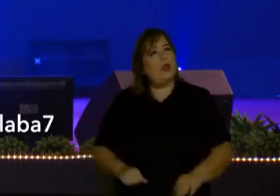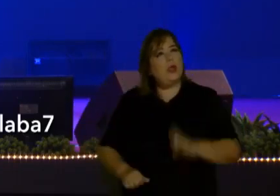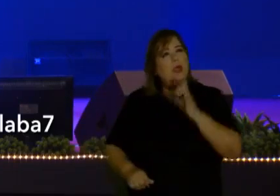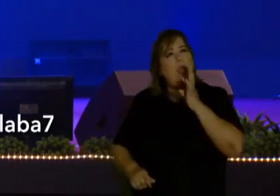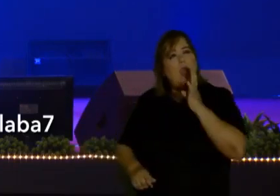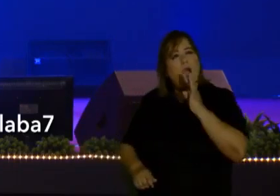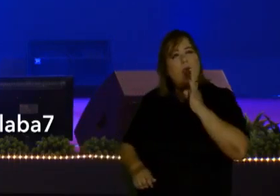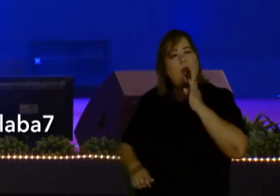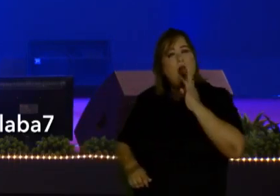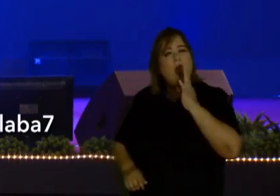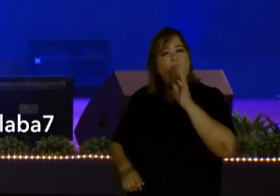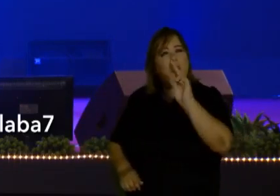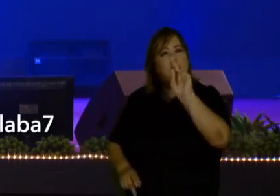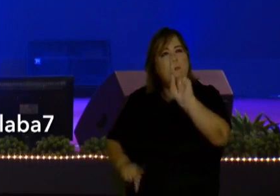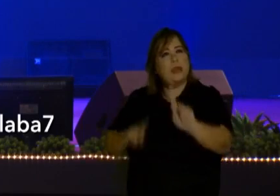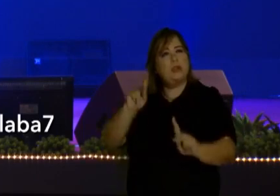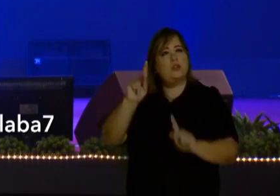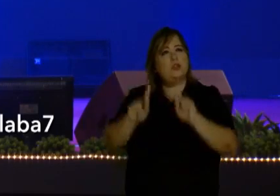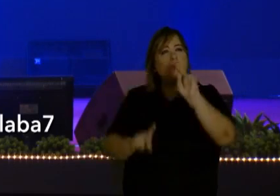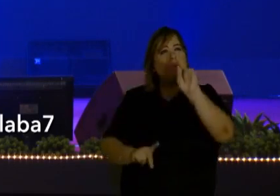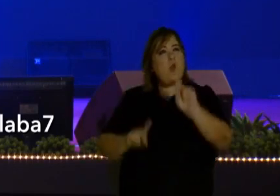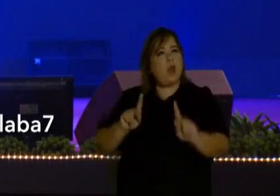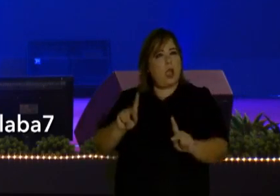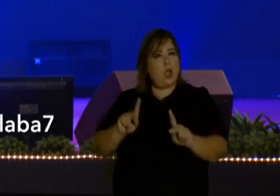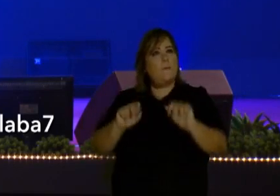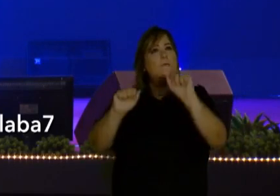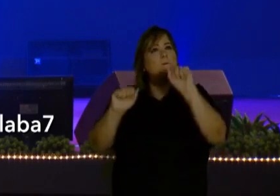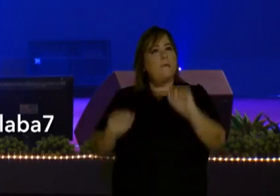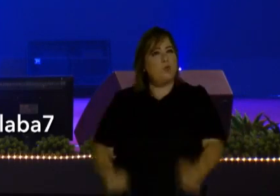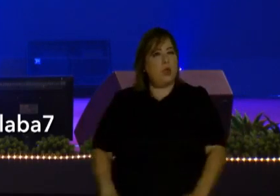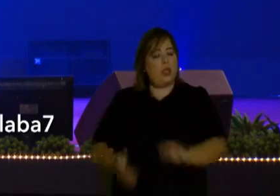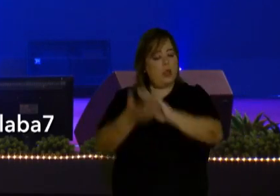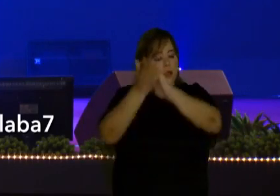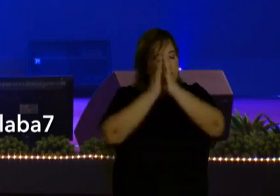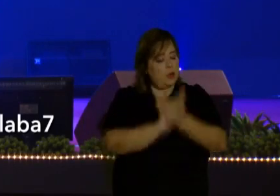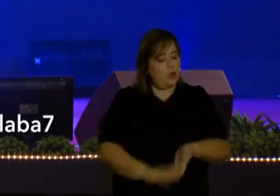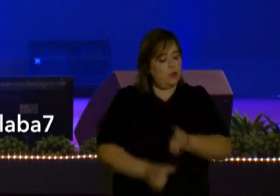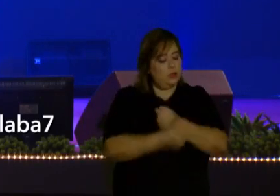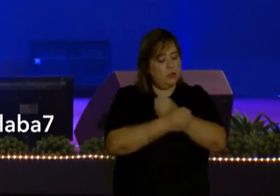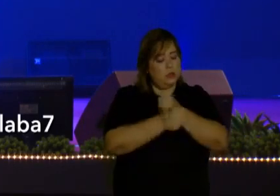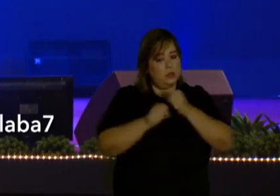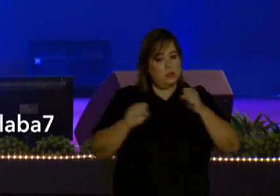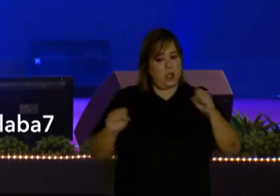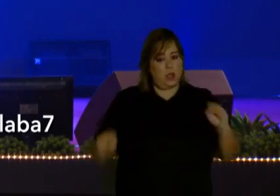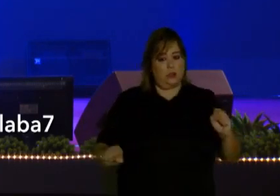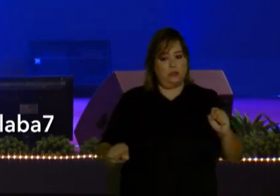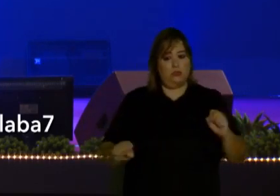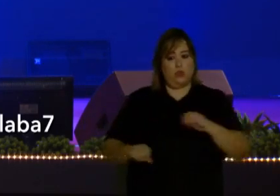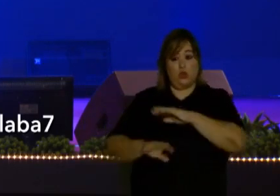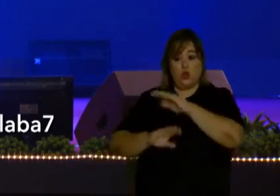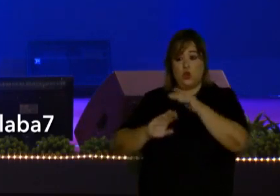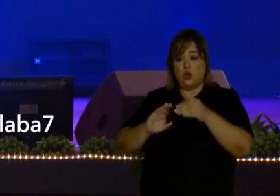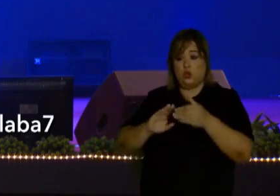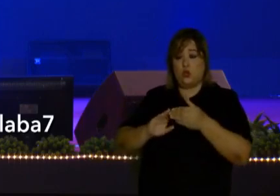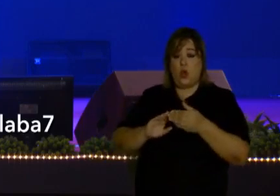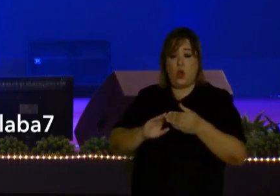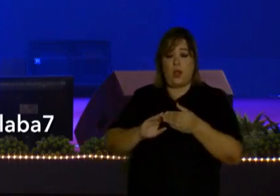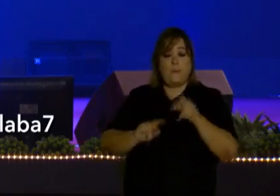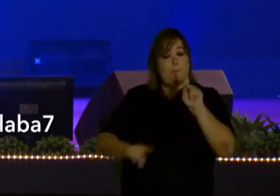establecer salvación sobre sus hijos. Por favor, no se sienta mal. Todo el mundo es bienvenido. Es un asunto de